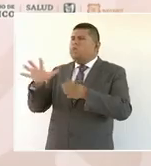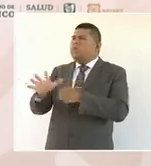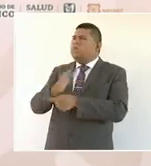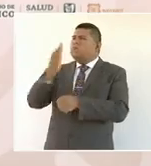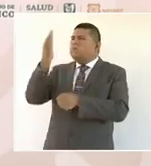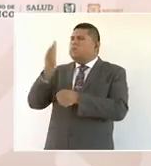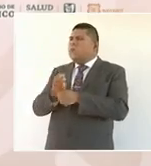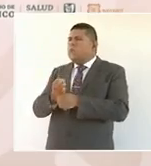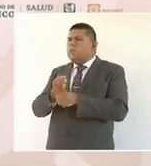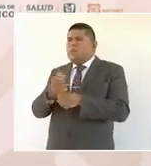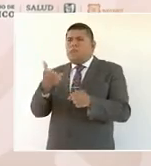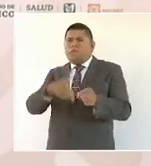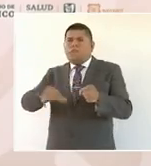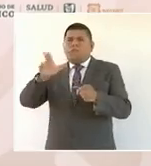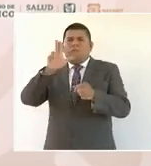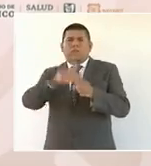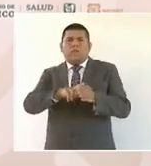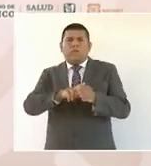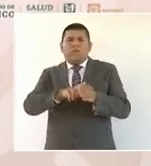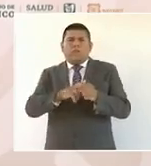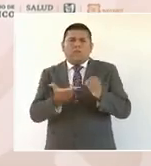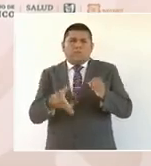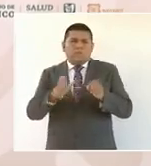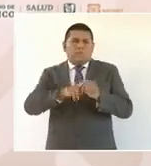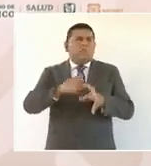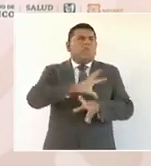todos los centros de salud, desde luego